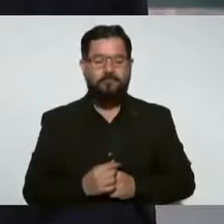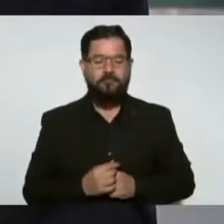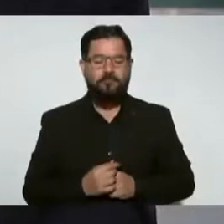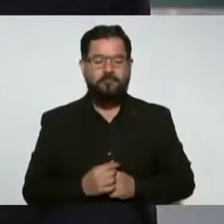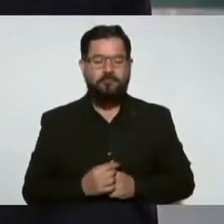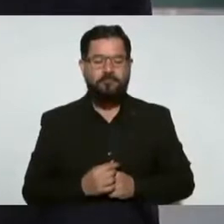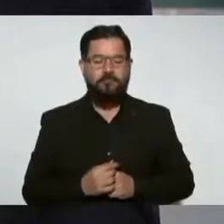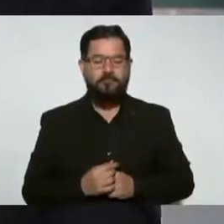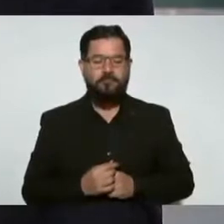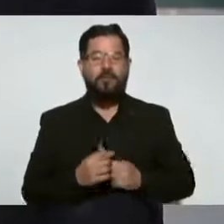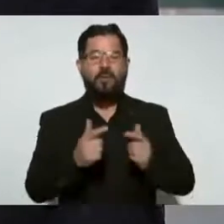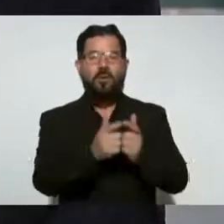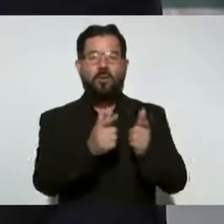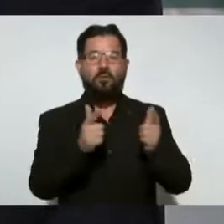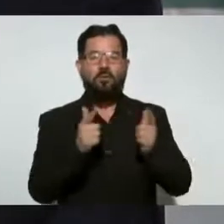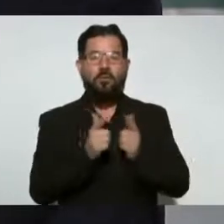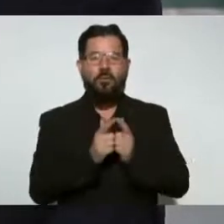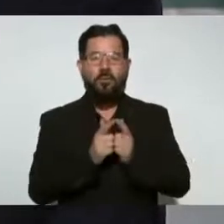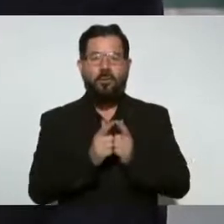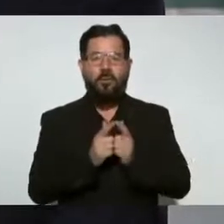del grupo de los 20